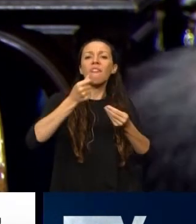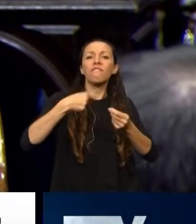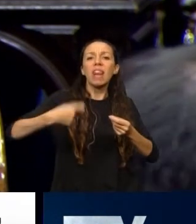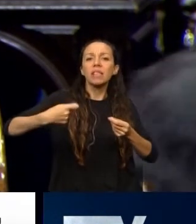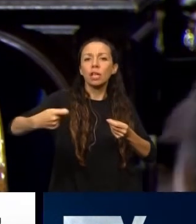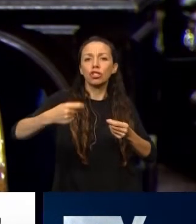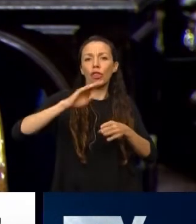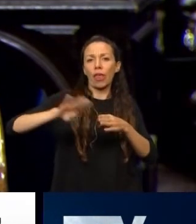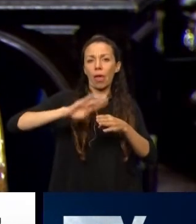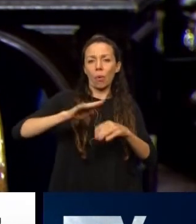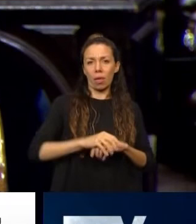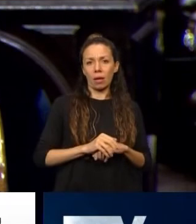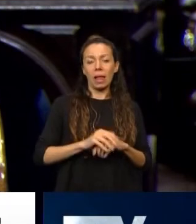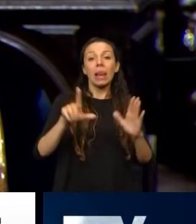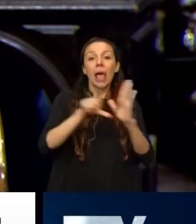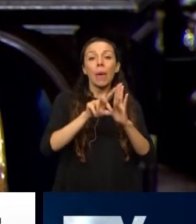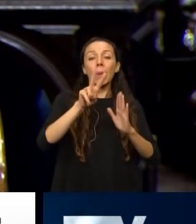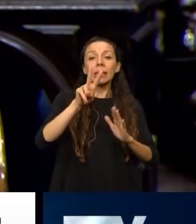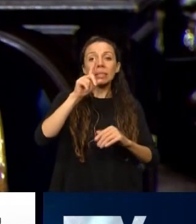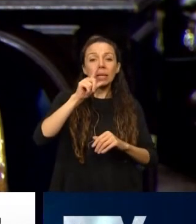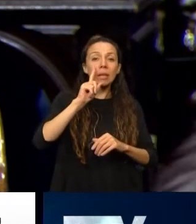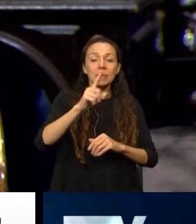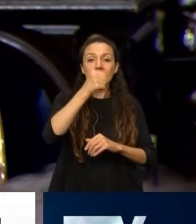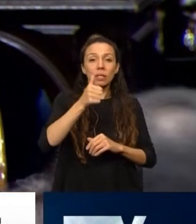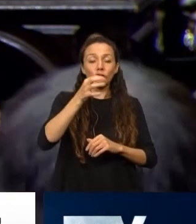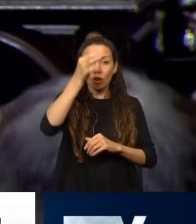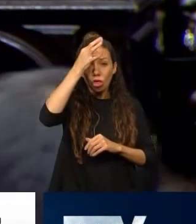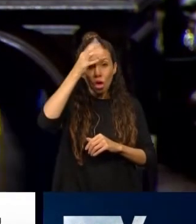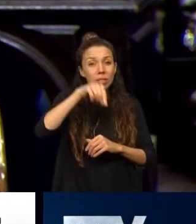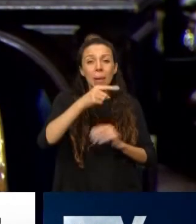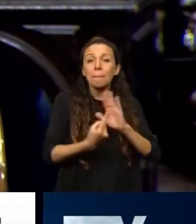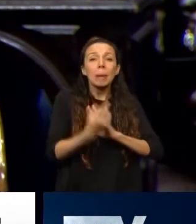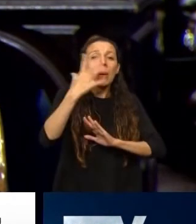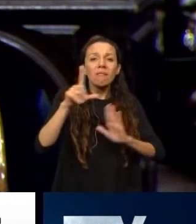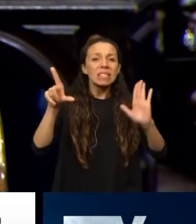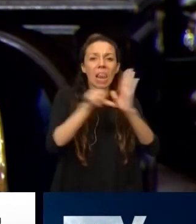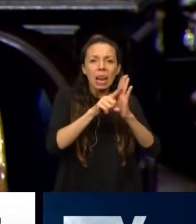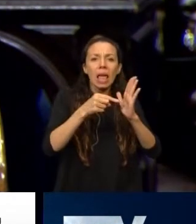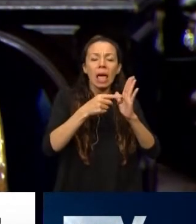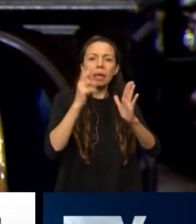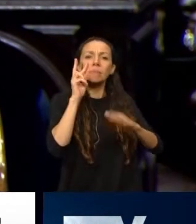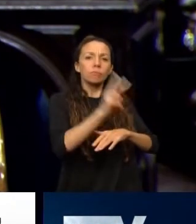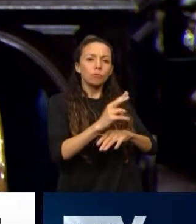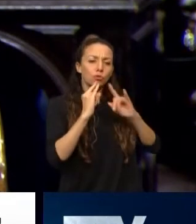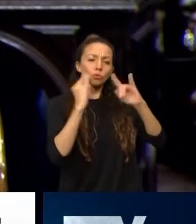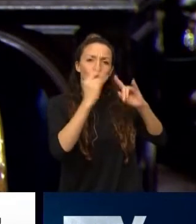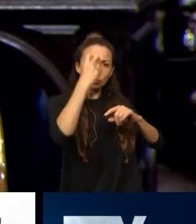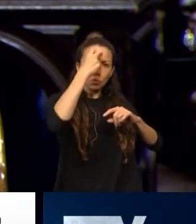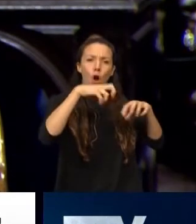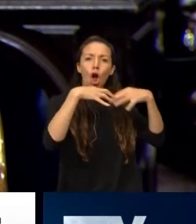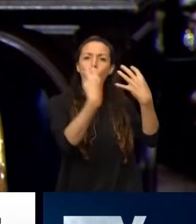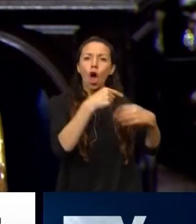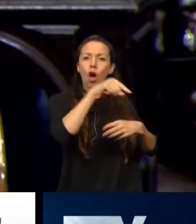la deuda. Esa 27612 es una ley que pone por primera vez el ojo en este Parlamento para que nunca más en la